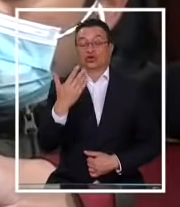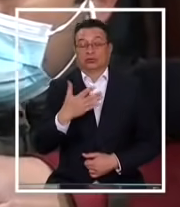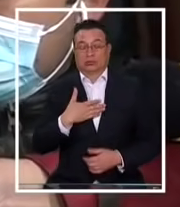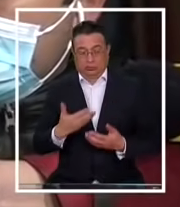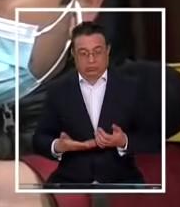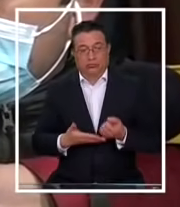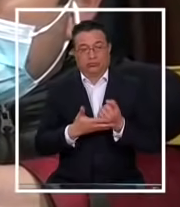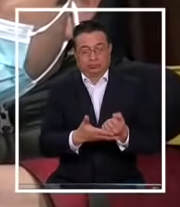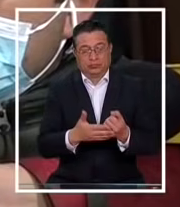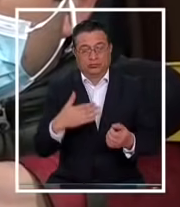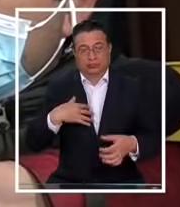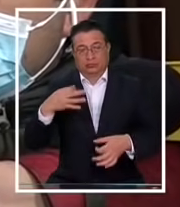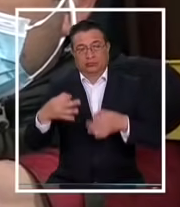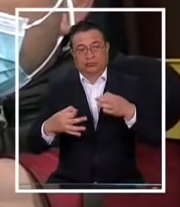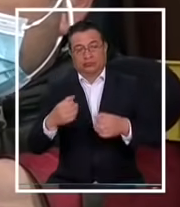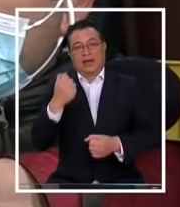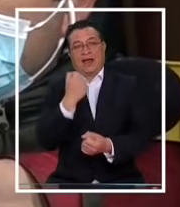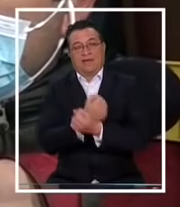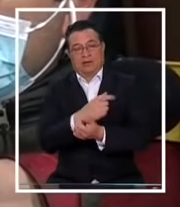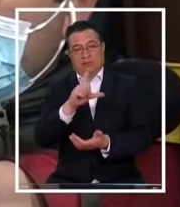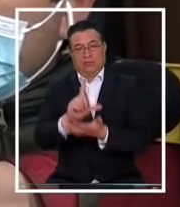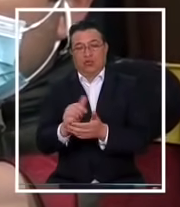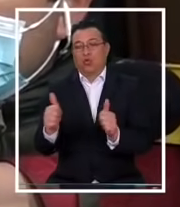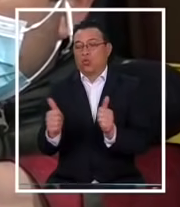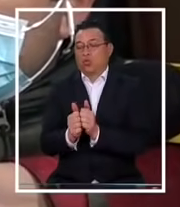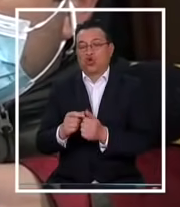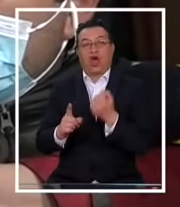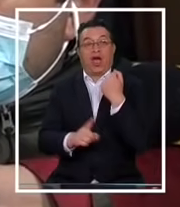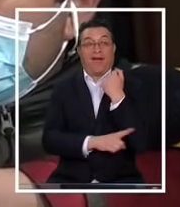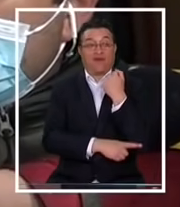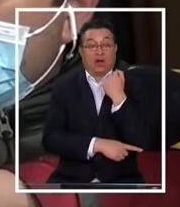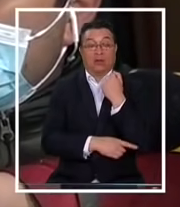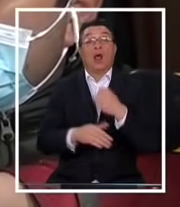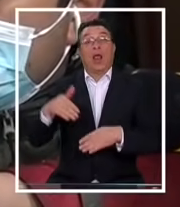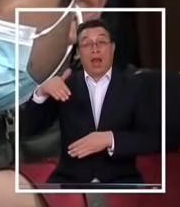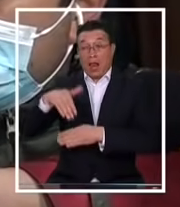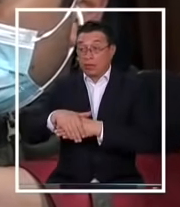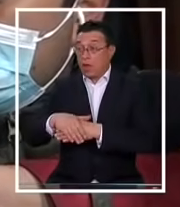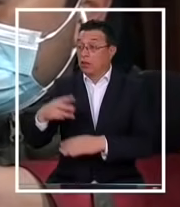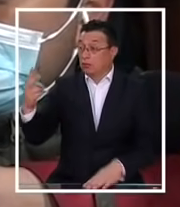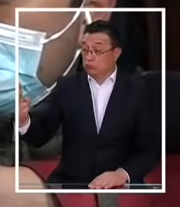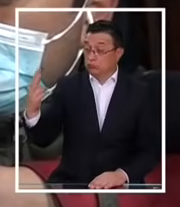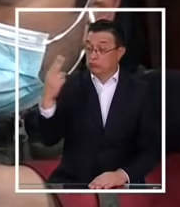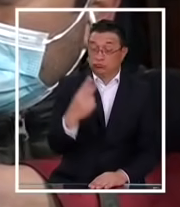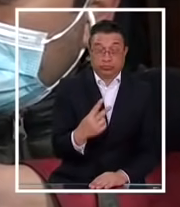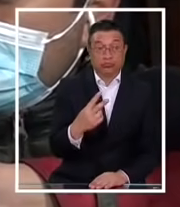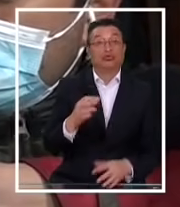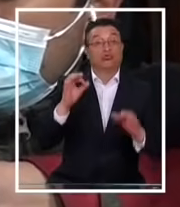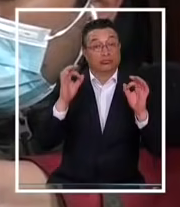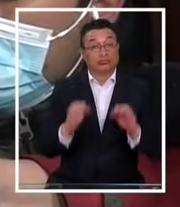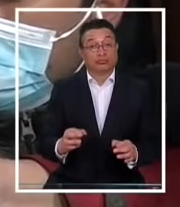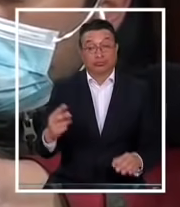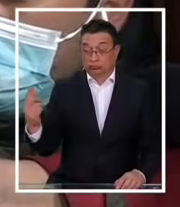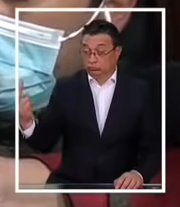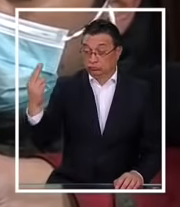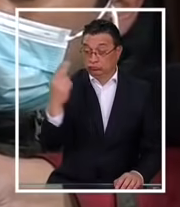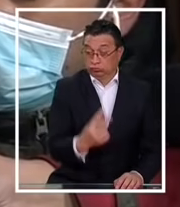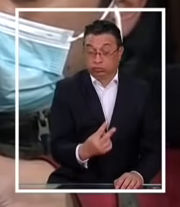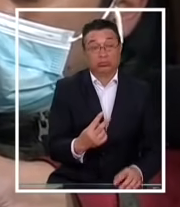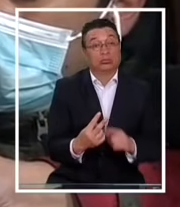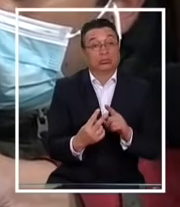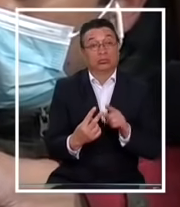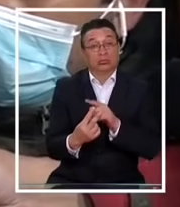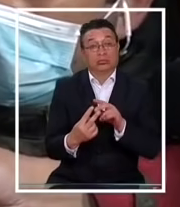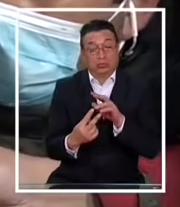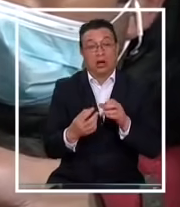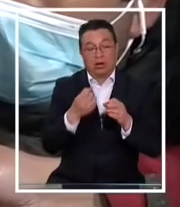los hará directamente en el cuartel de Carabineros con su abogado personal. Y es así como en horas de la tarde se configura esta presencia de